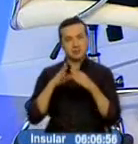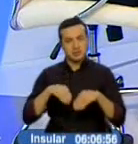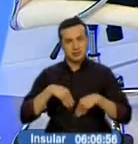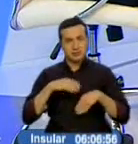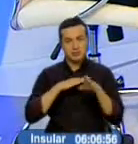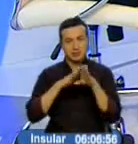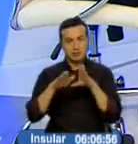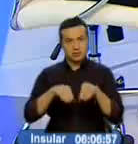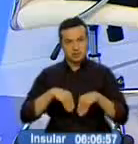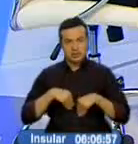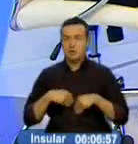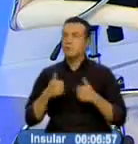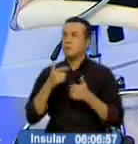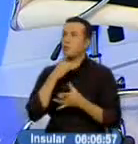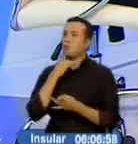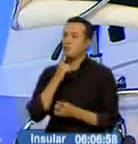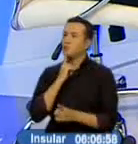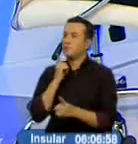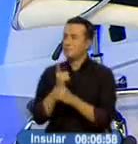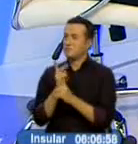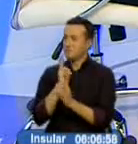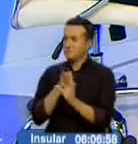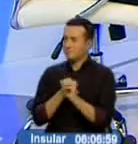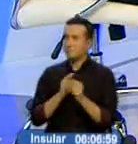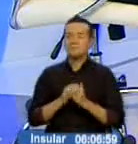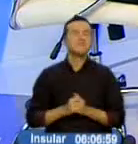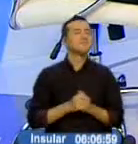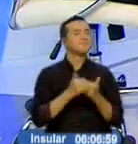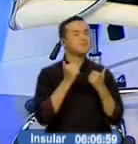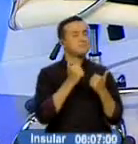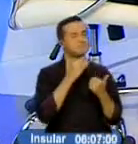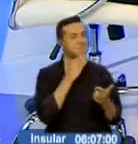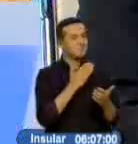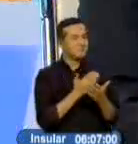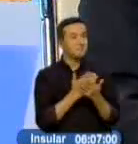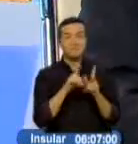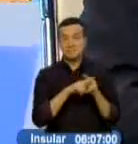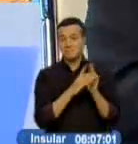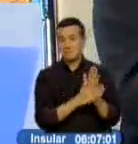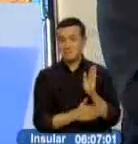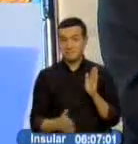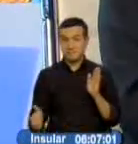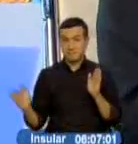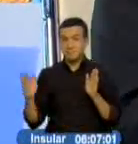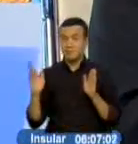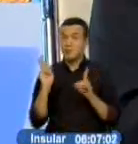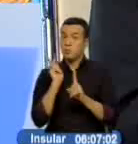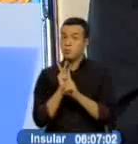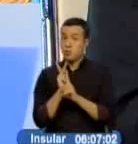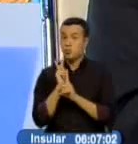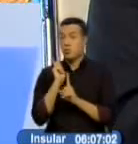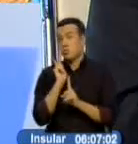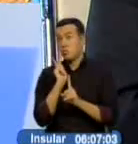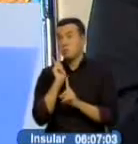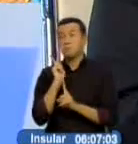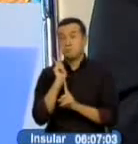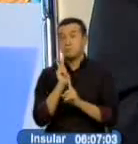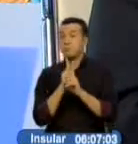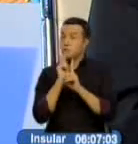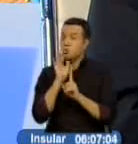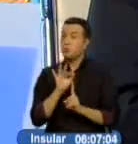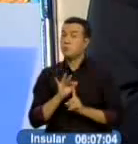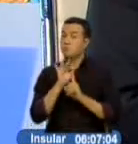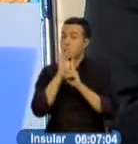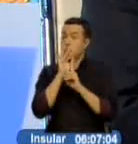invitación. Carlos, un placer estar en tu programa. Encantado. Bueno, iniciemos. Uno de los